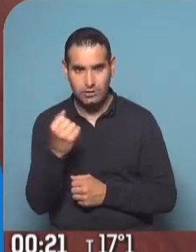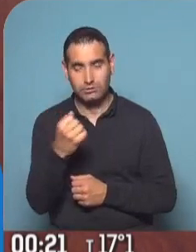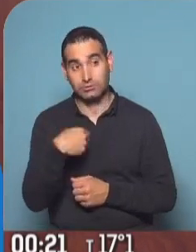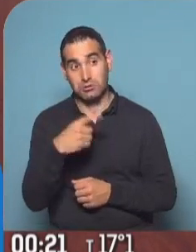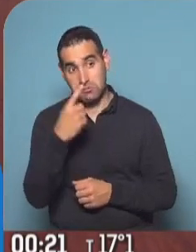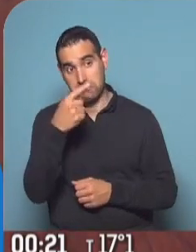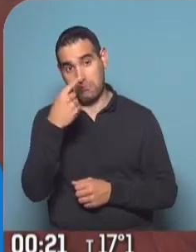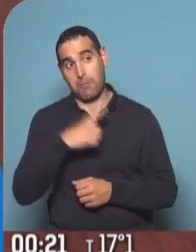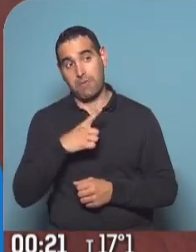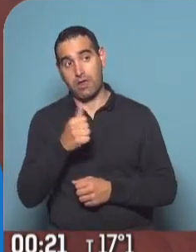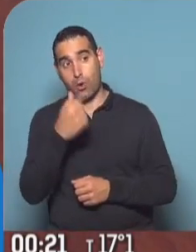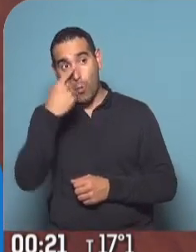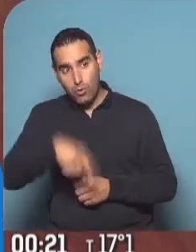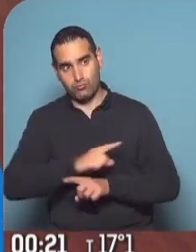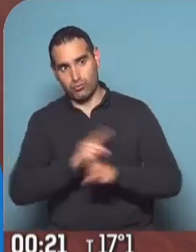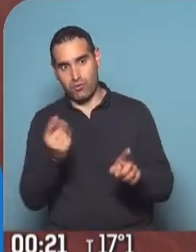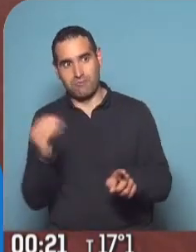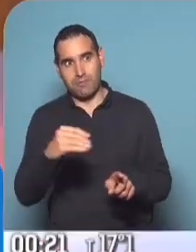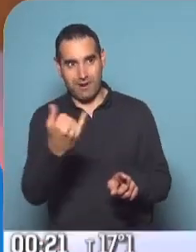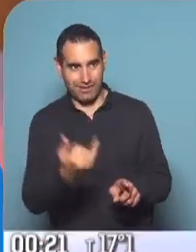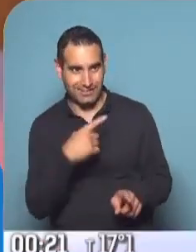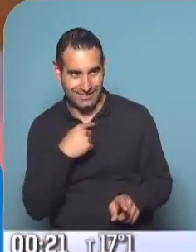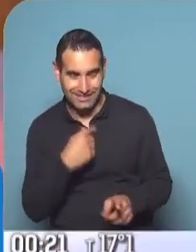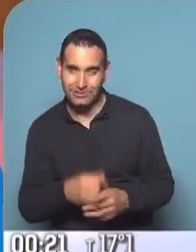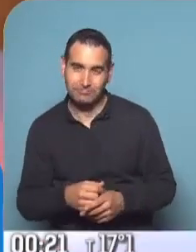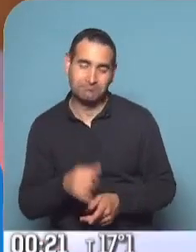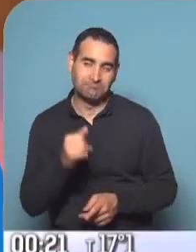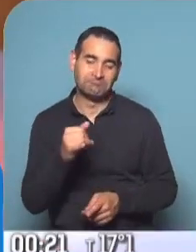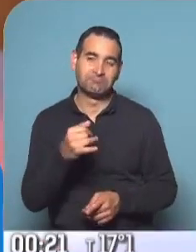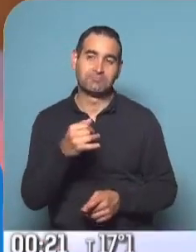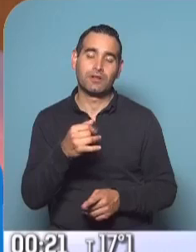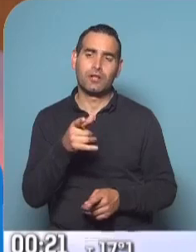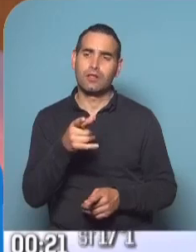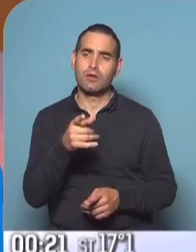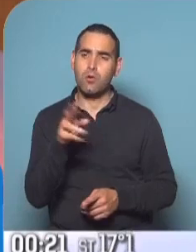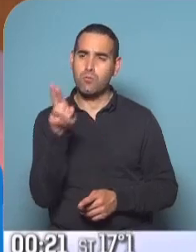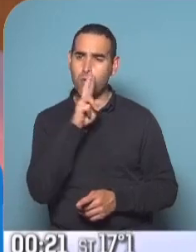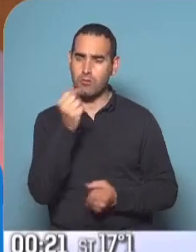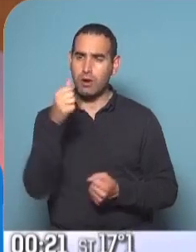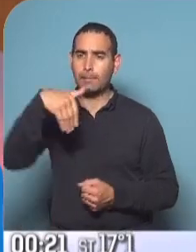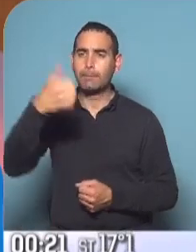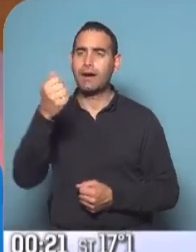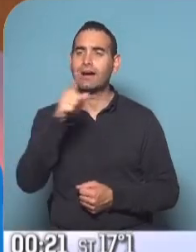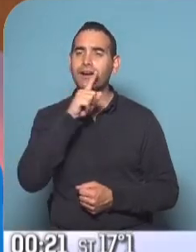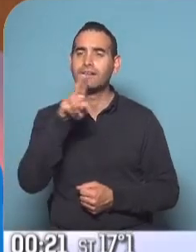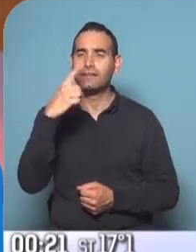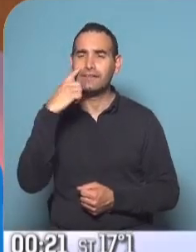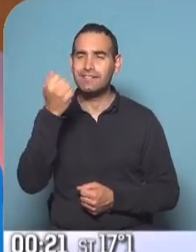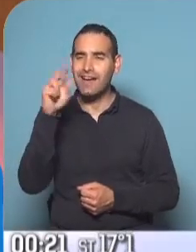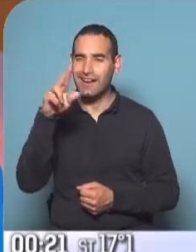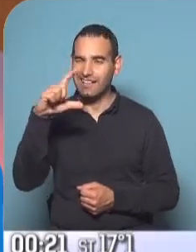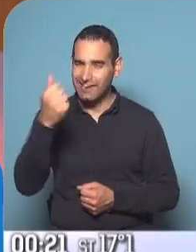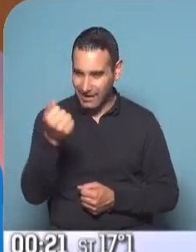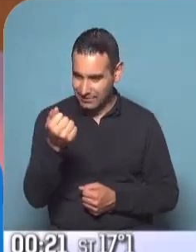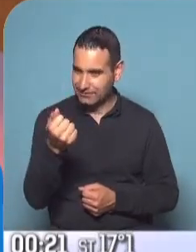último que no la matriarca la general las llamas